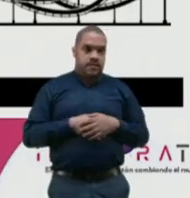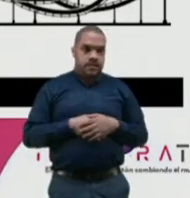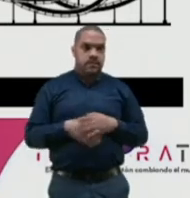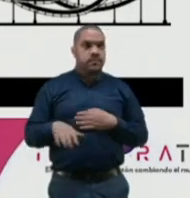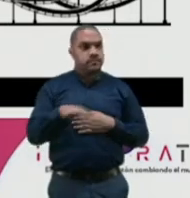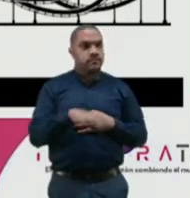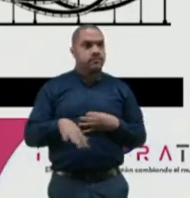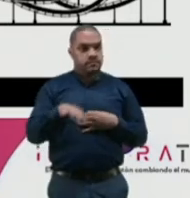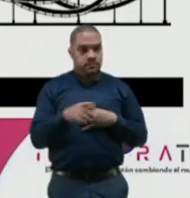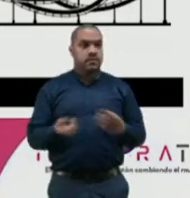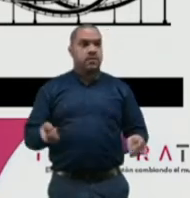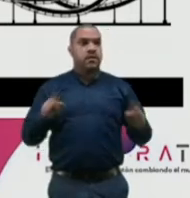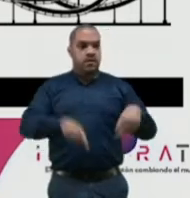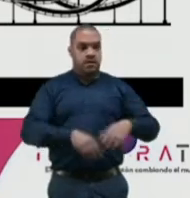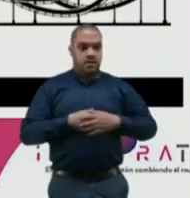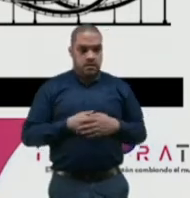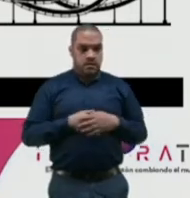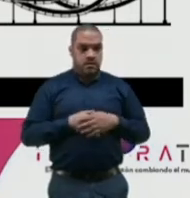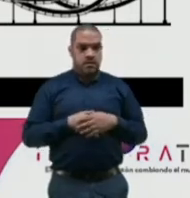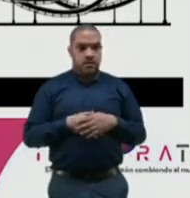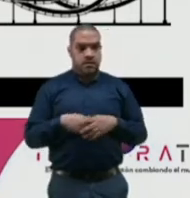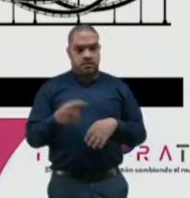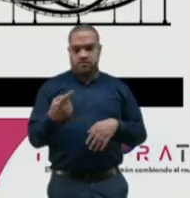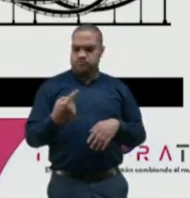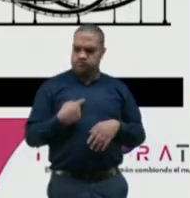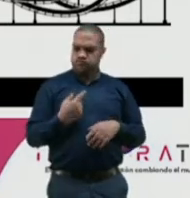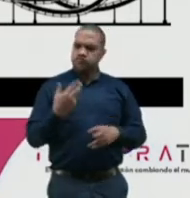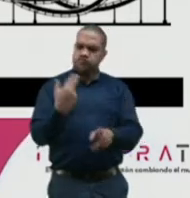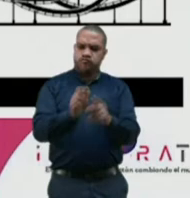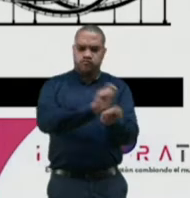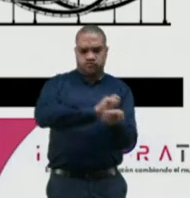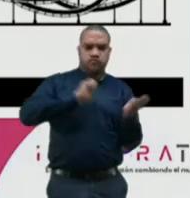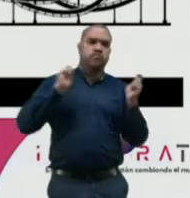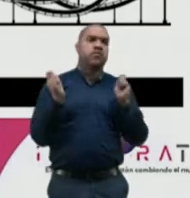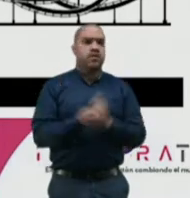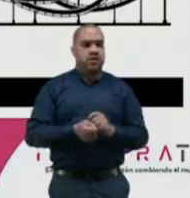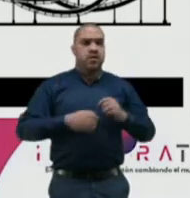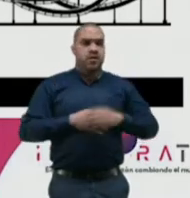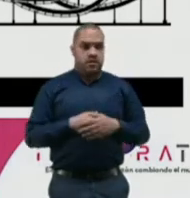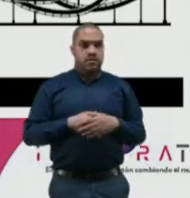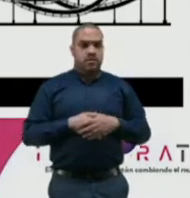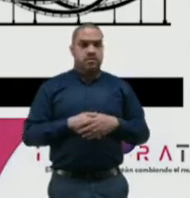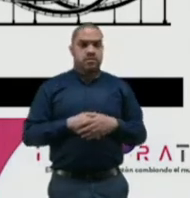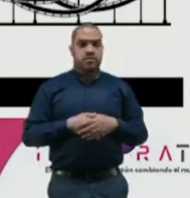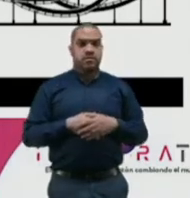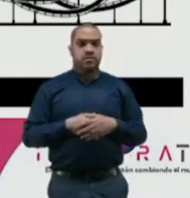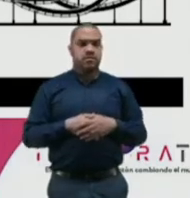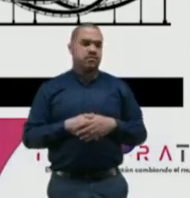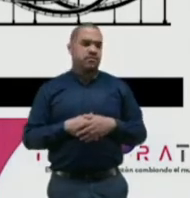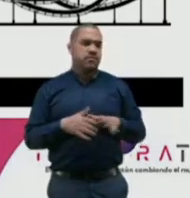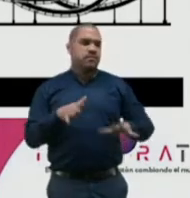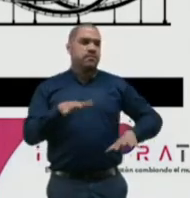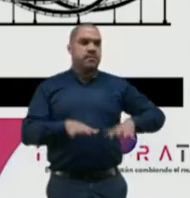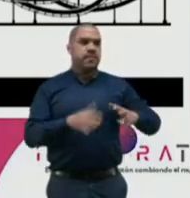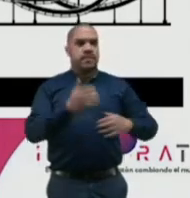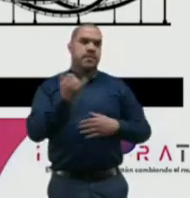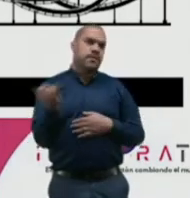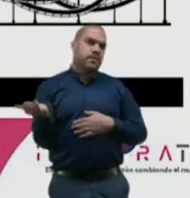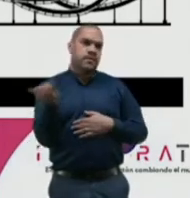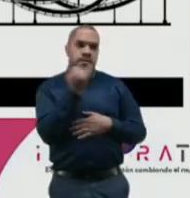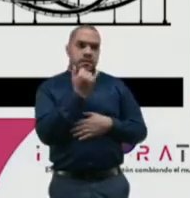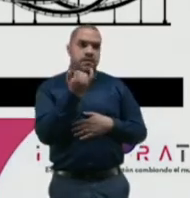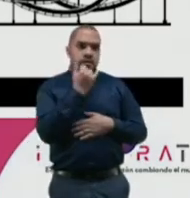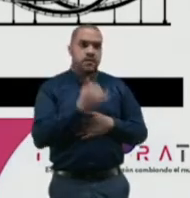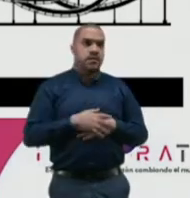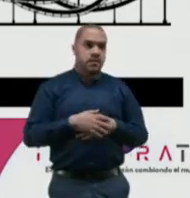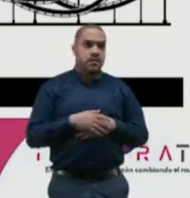dicen, no, voy a cambiar esto completamente. Odio hacer esto, por ejemplo. Y en muchos casos, por ejemplo, se empieza a crear